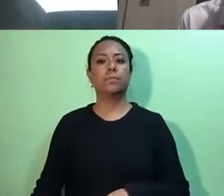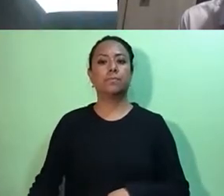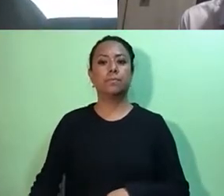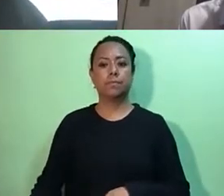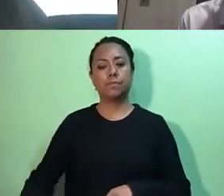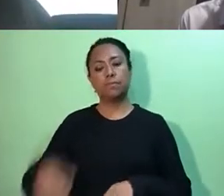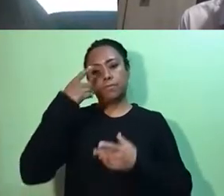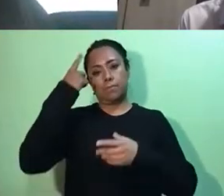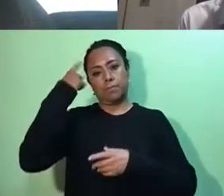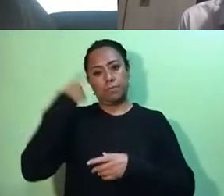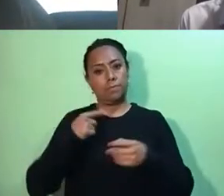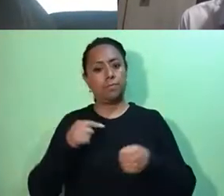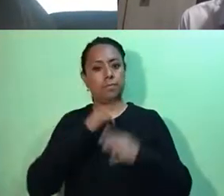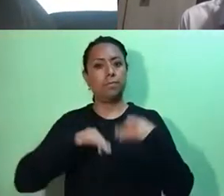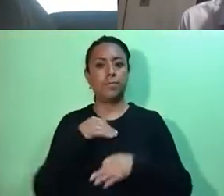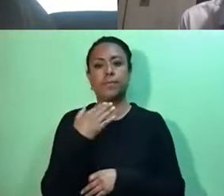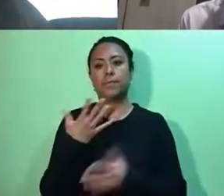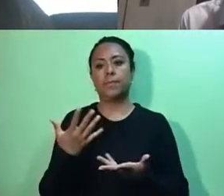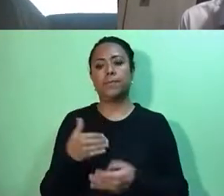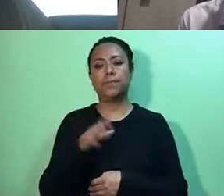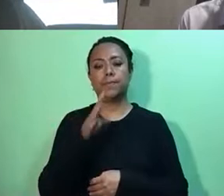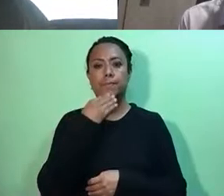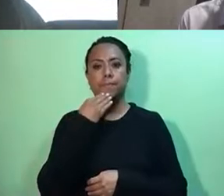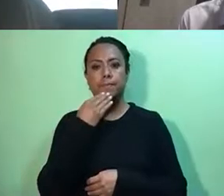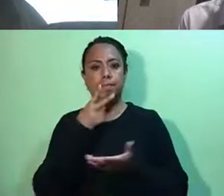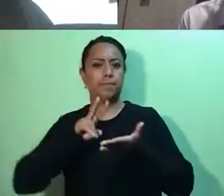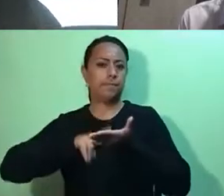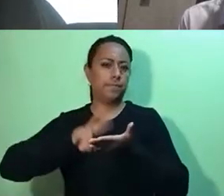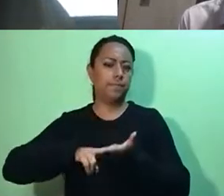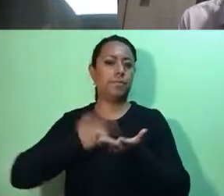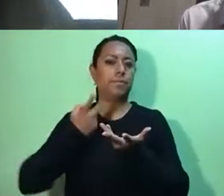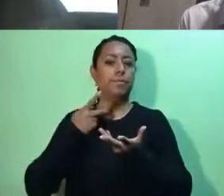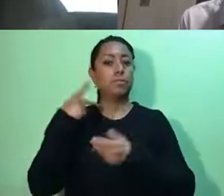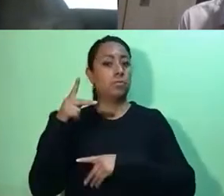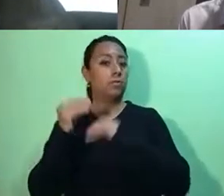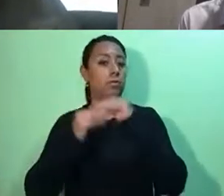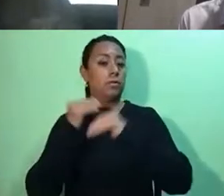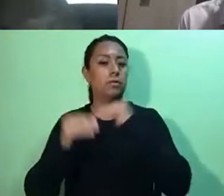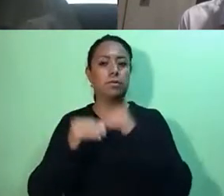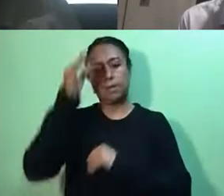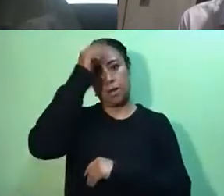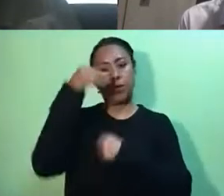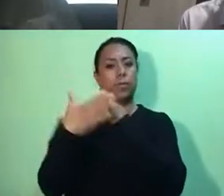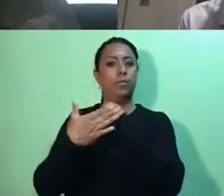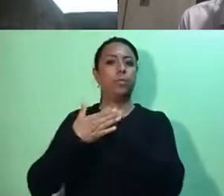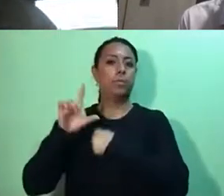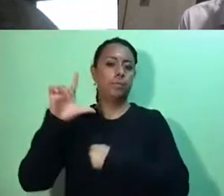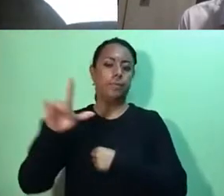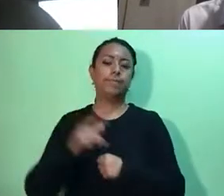imaginario de todos, pues para empezar su valoración y su discusión y en su caso el acuerdo el próximo lunes. De acuerdo,